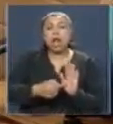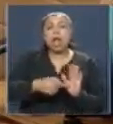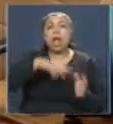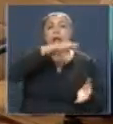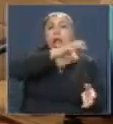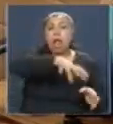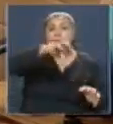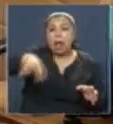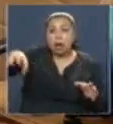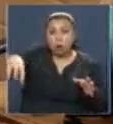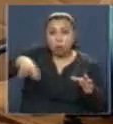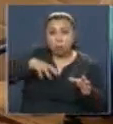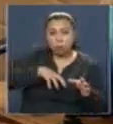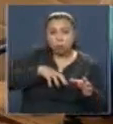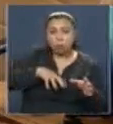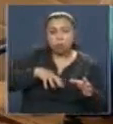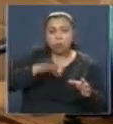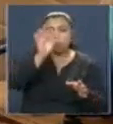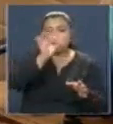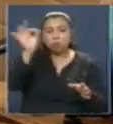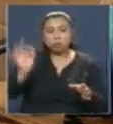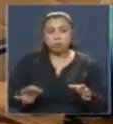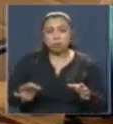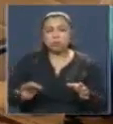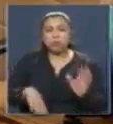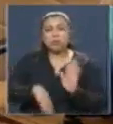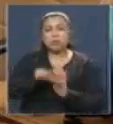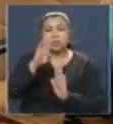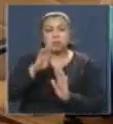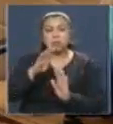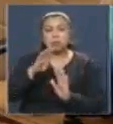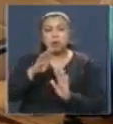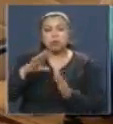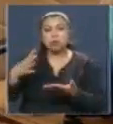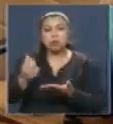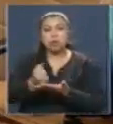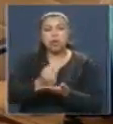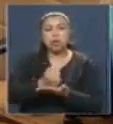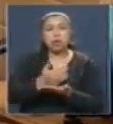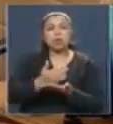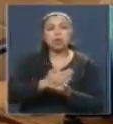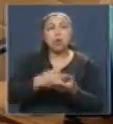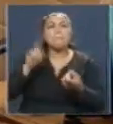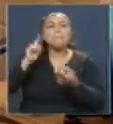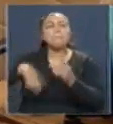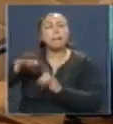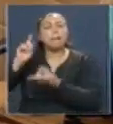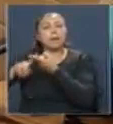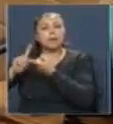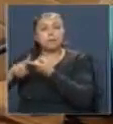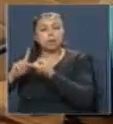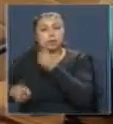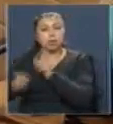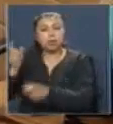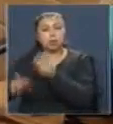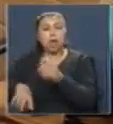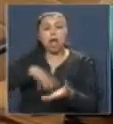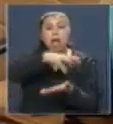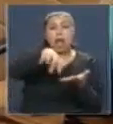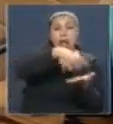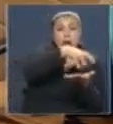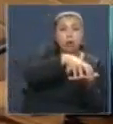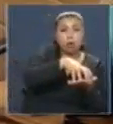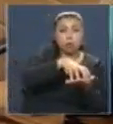el promedio de los electores son de mayores ingresos, hay más participación. En las comunas